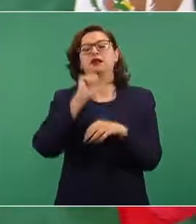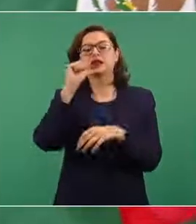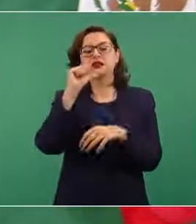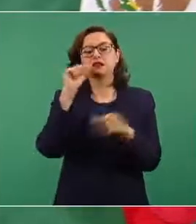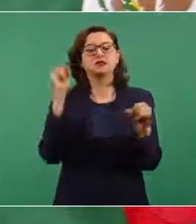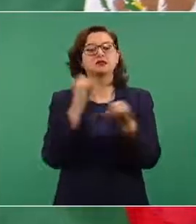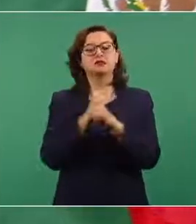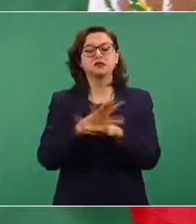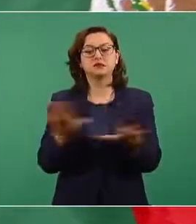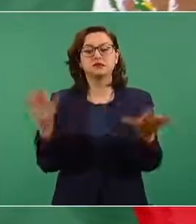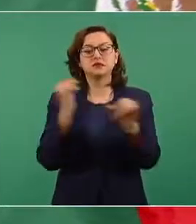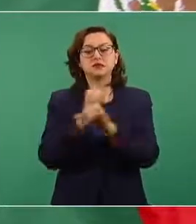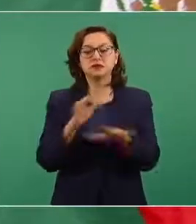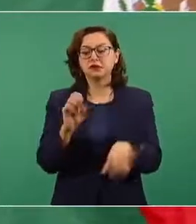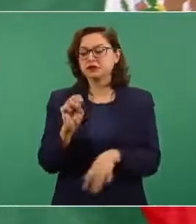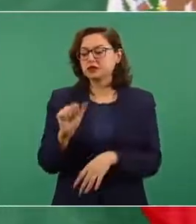Salud.